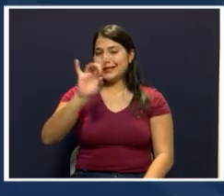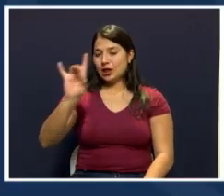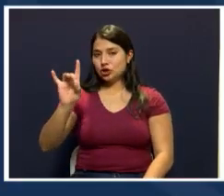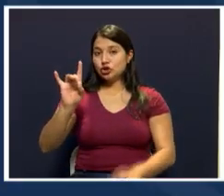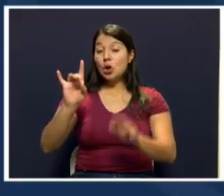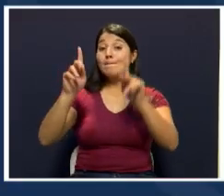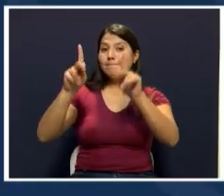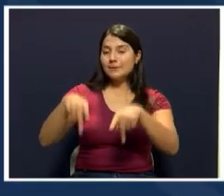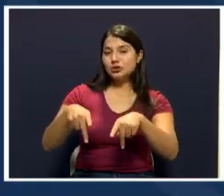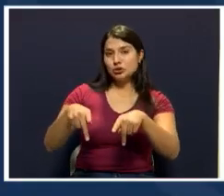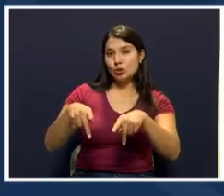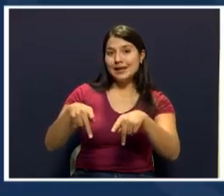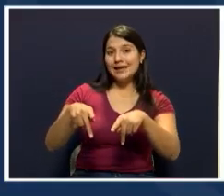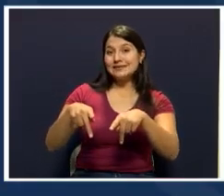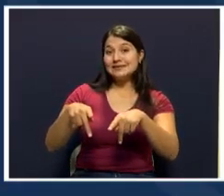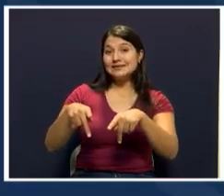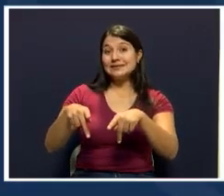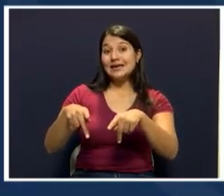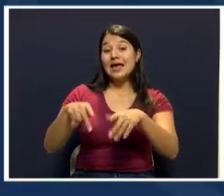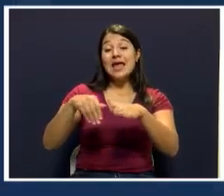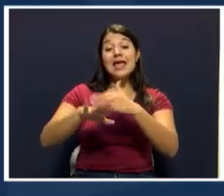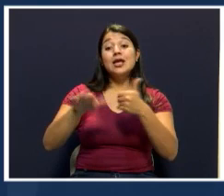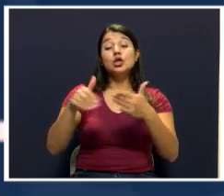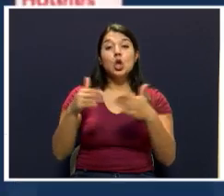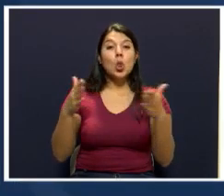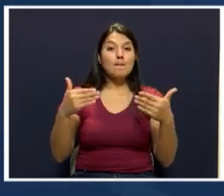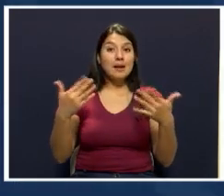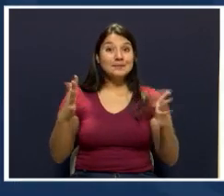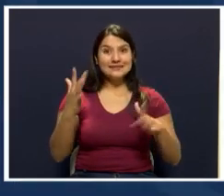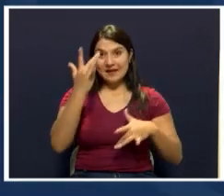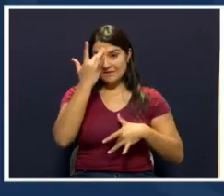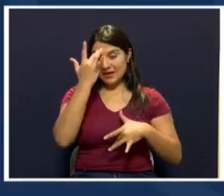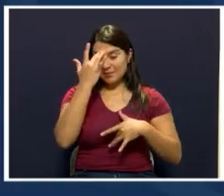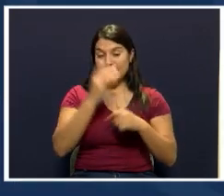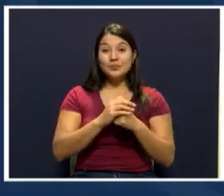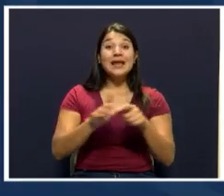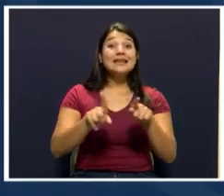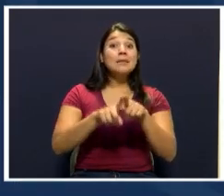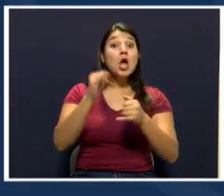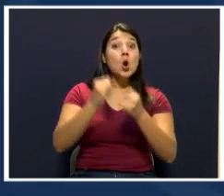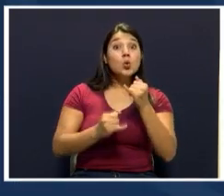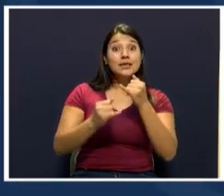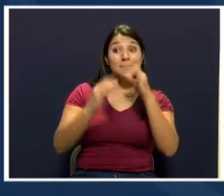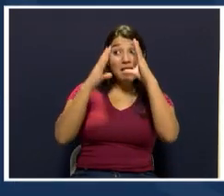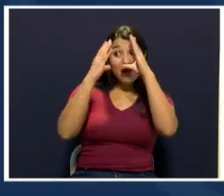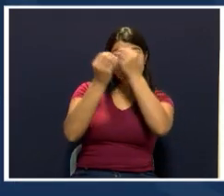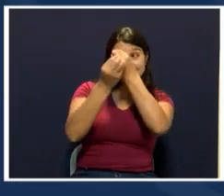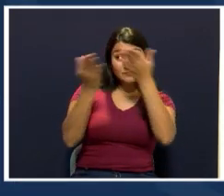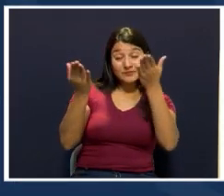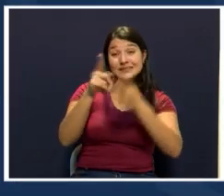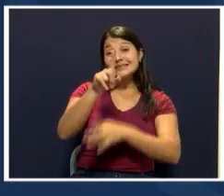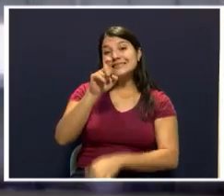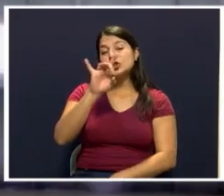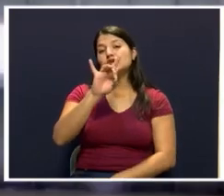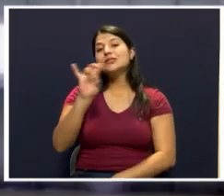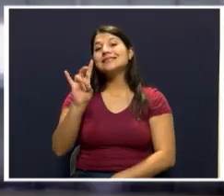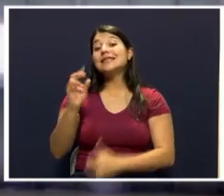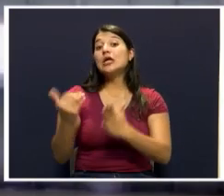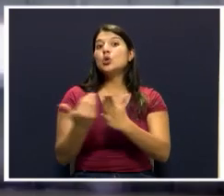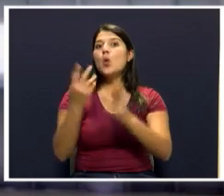1.988 casos en total en todo el territorio panameño. En el último informe se dieron a conocer 187 nuevos